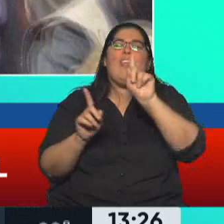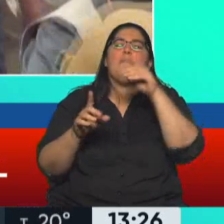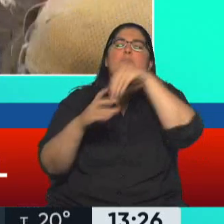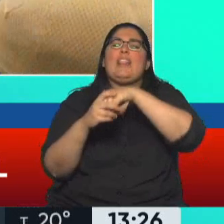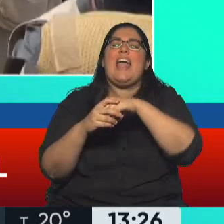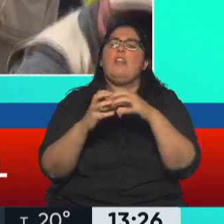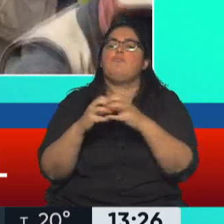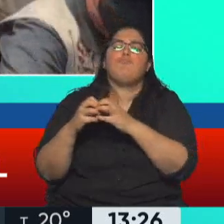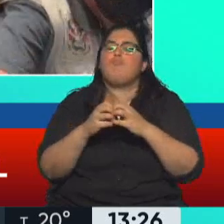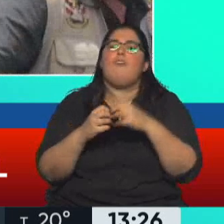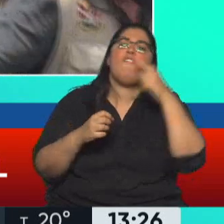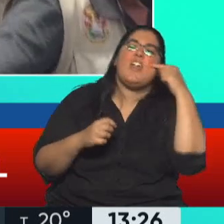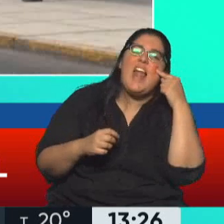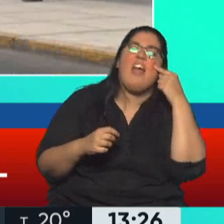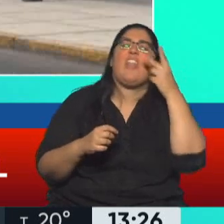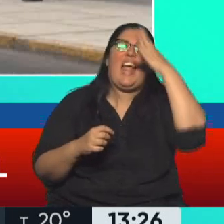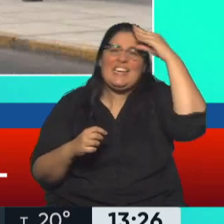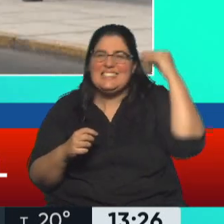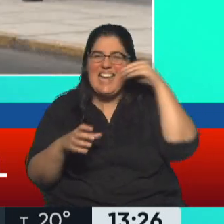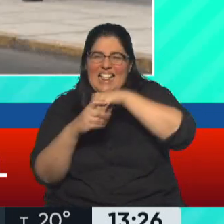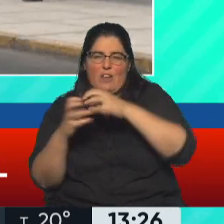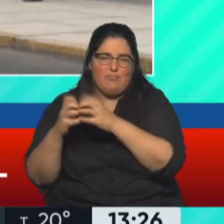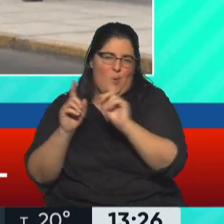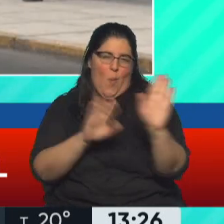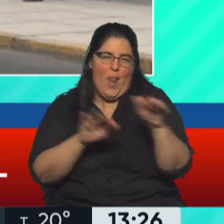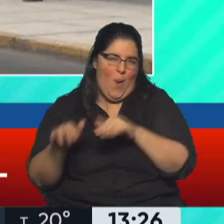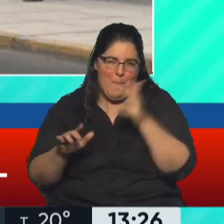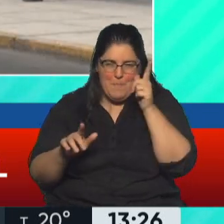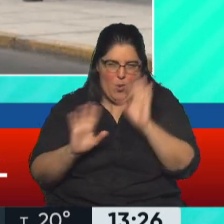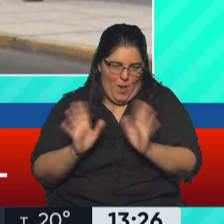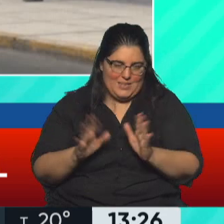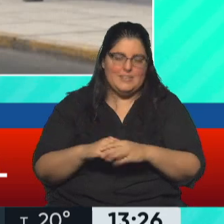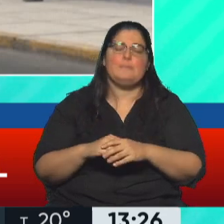Cristina y Fernández. Augusto,